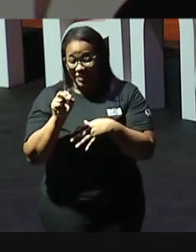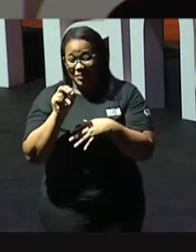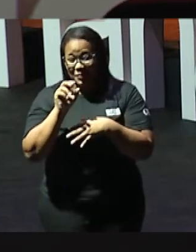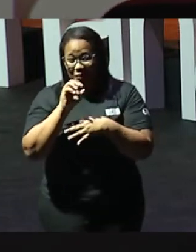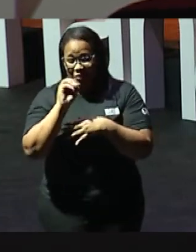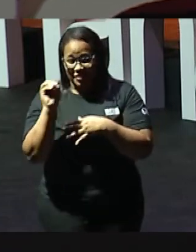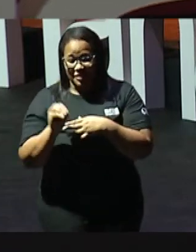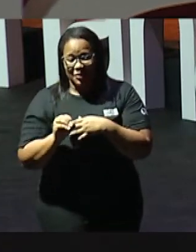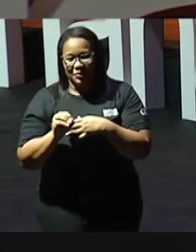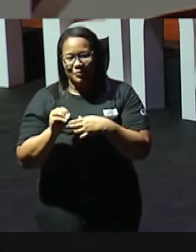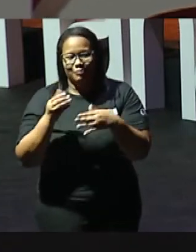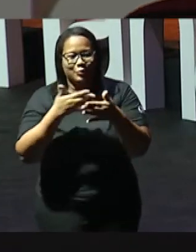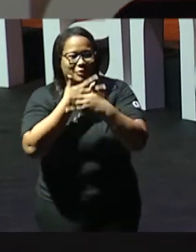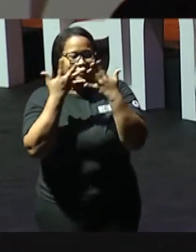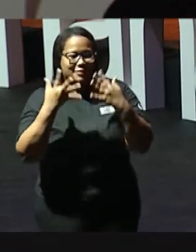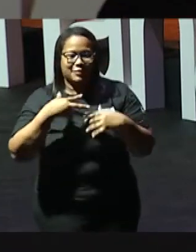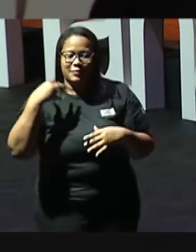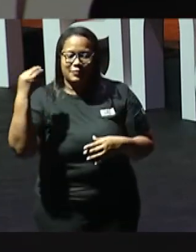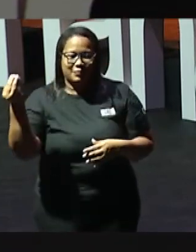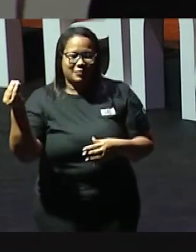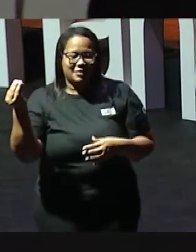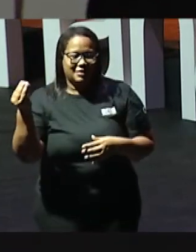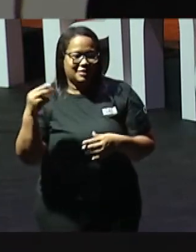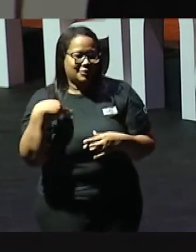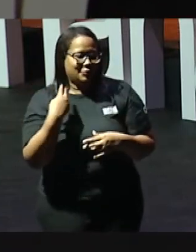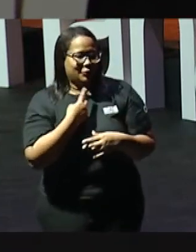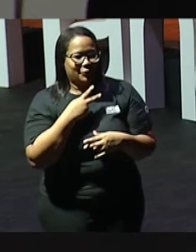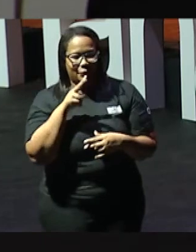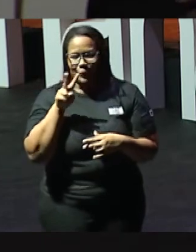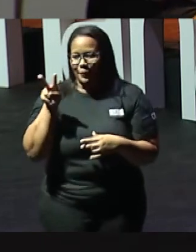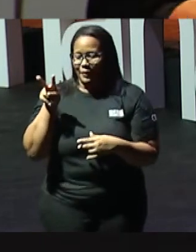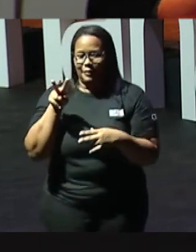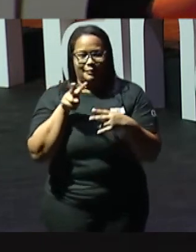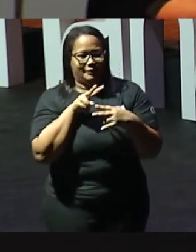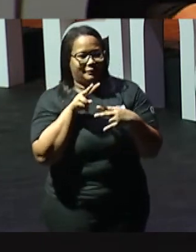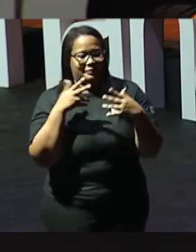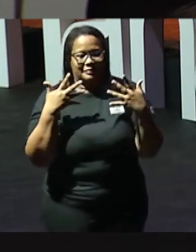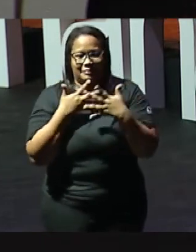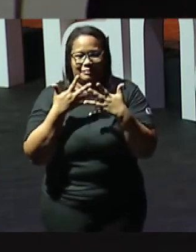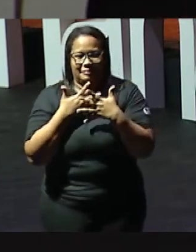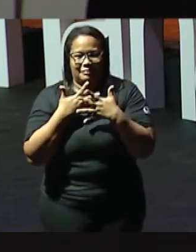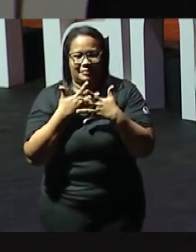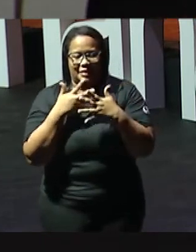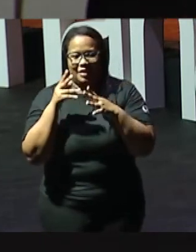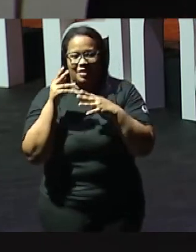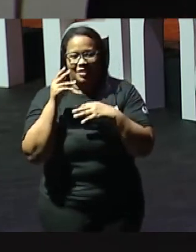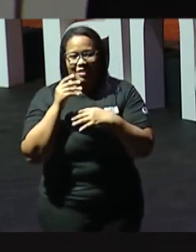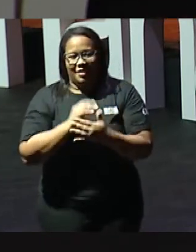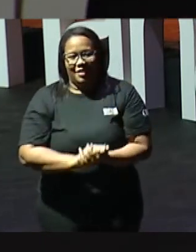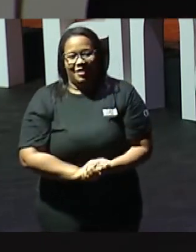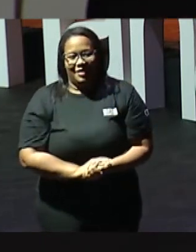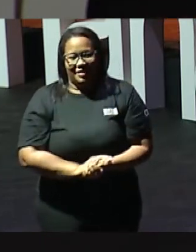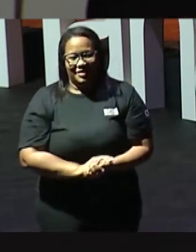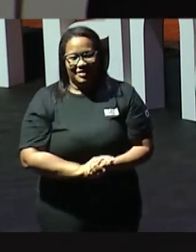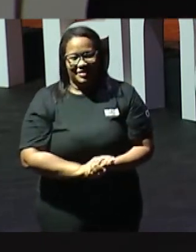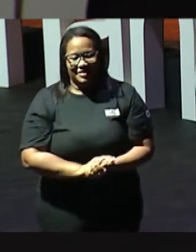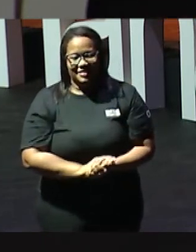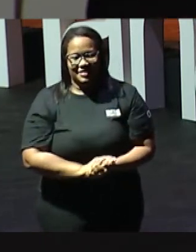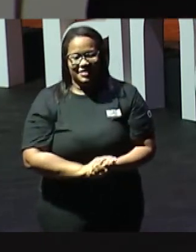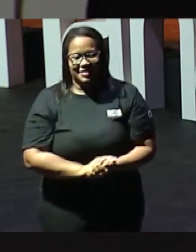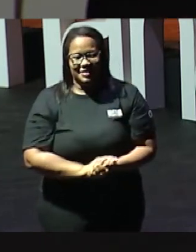y los cuatro nos miramos la cámara la cara la cámara me tiene lo que hicimos y yo